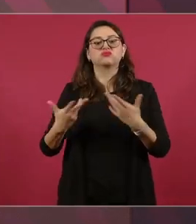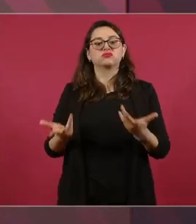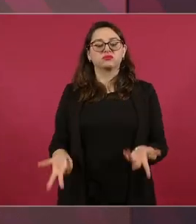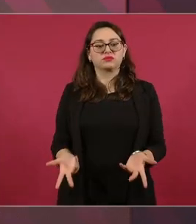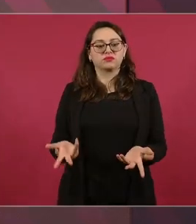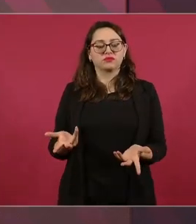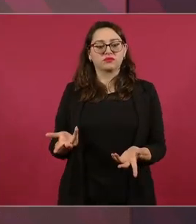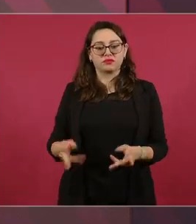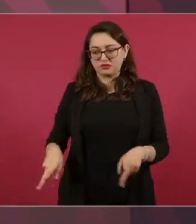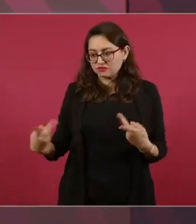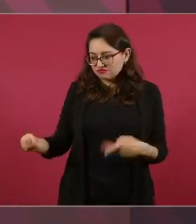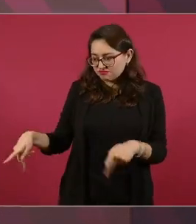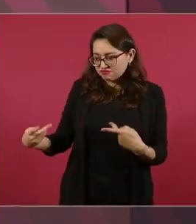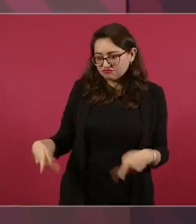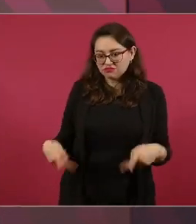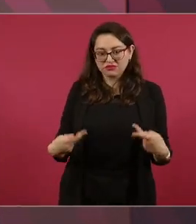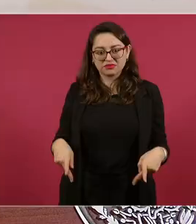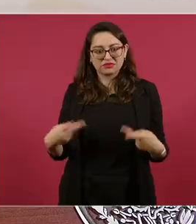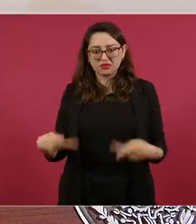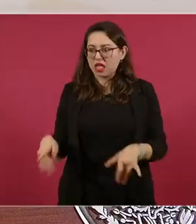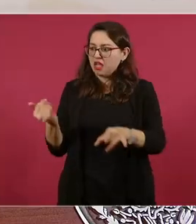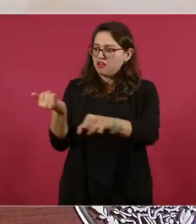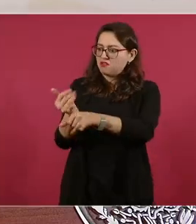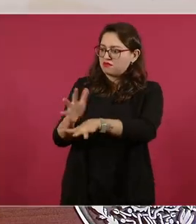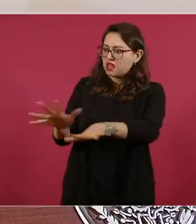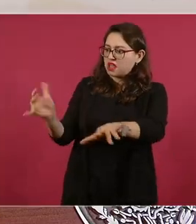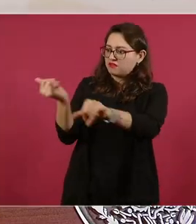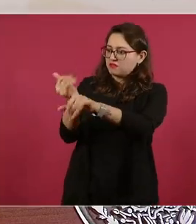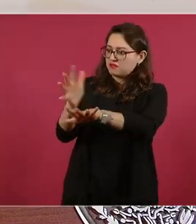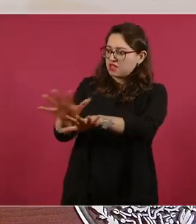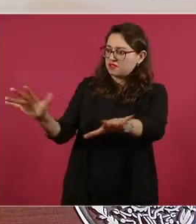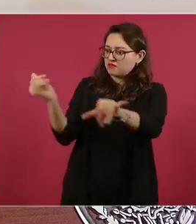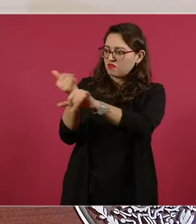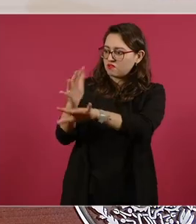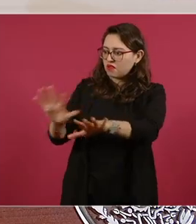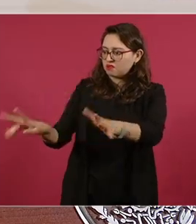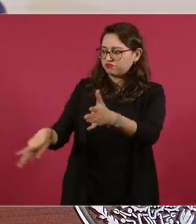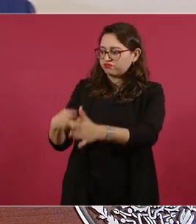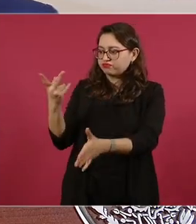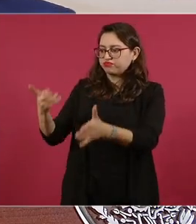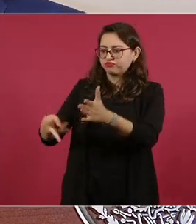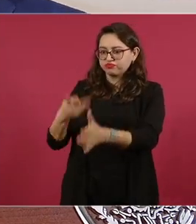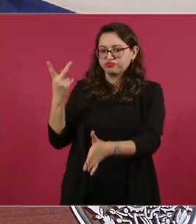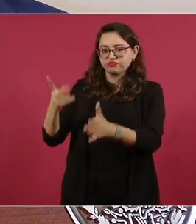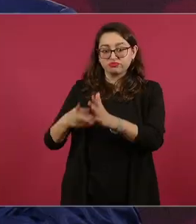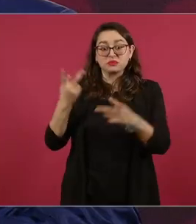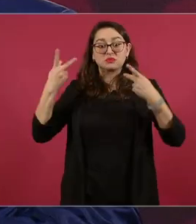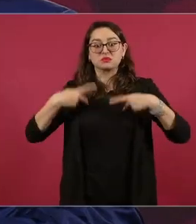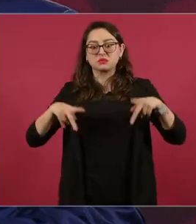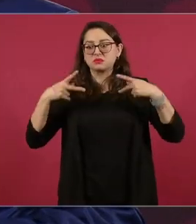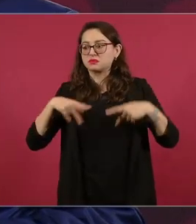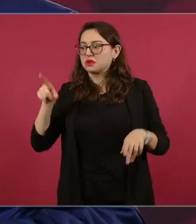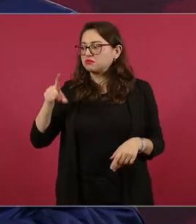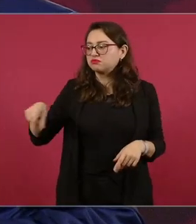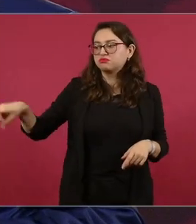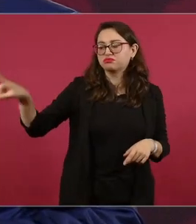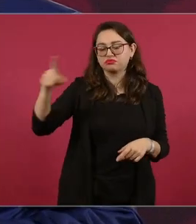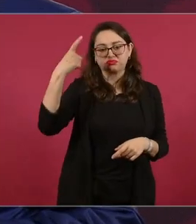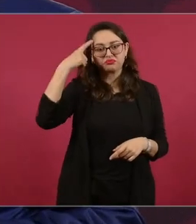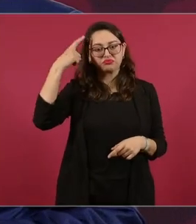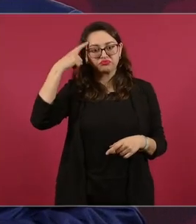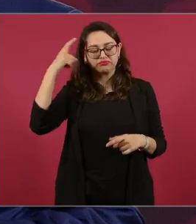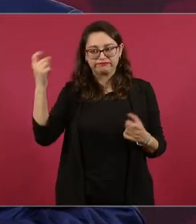de la economía informal, informar, y ya hay mucha gente despierta, consciente,